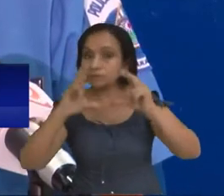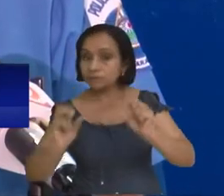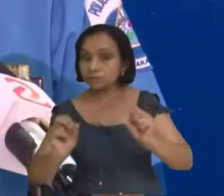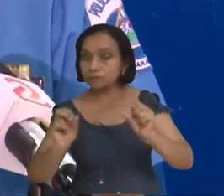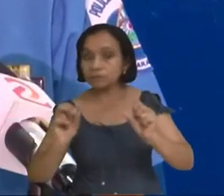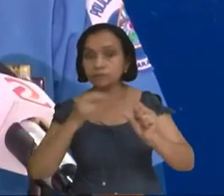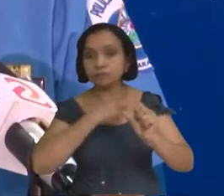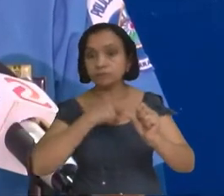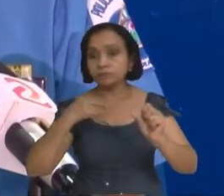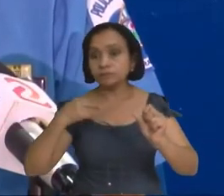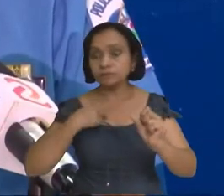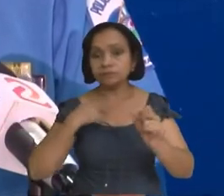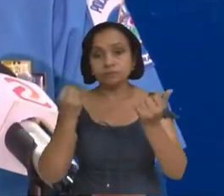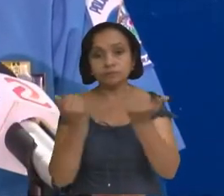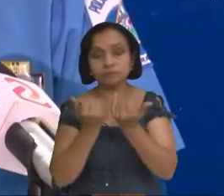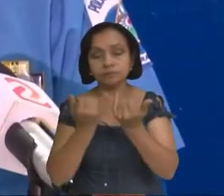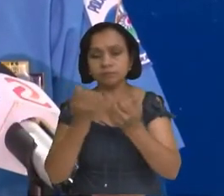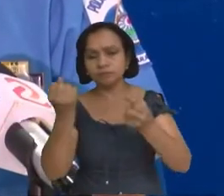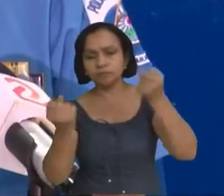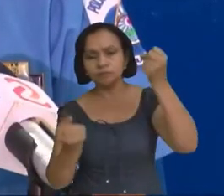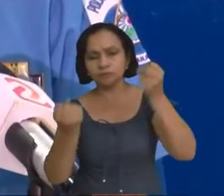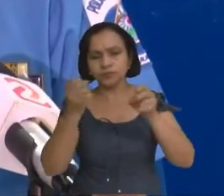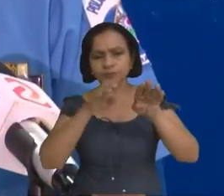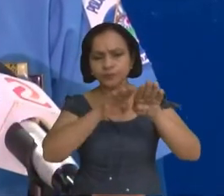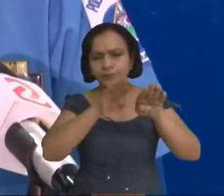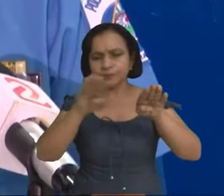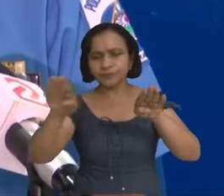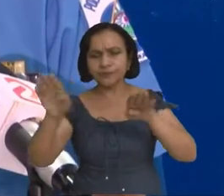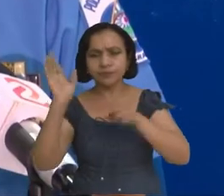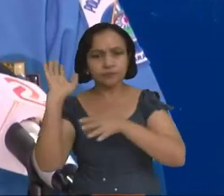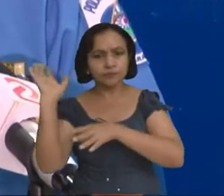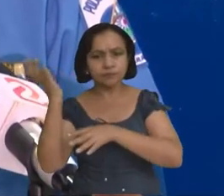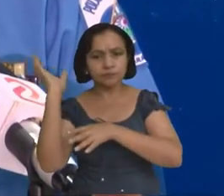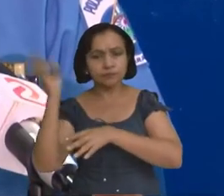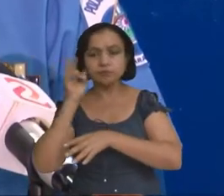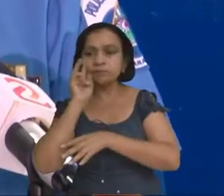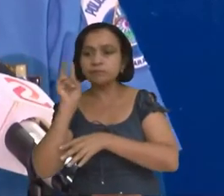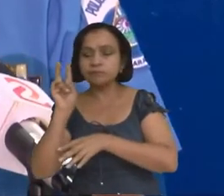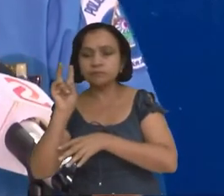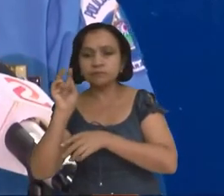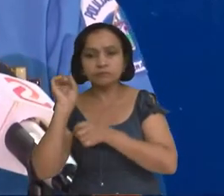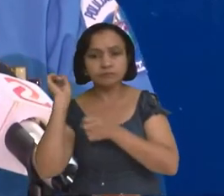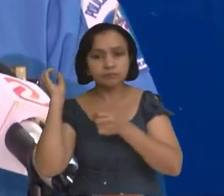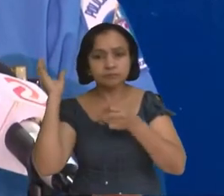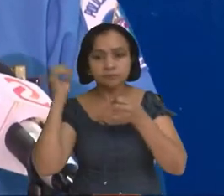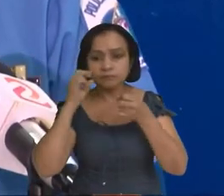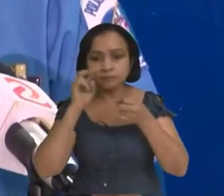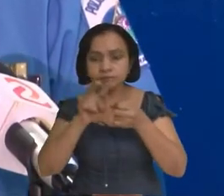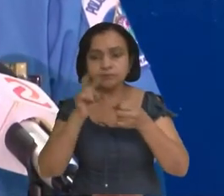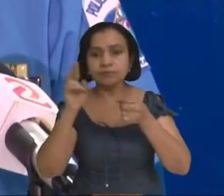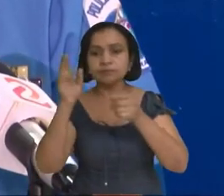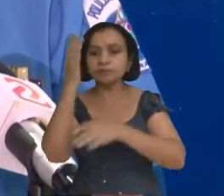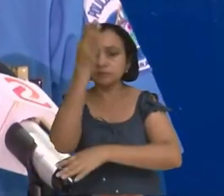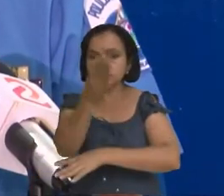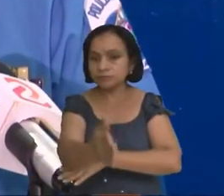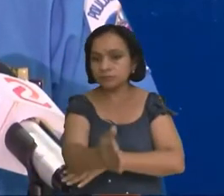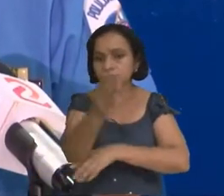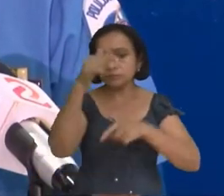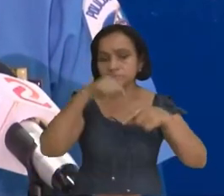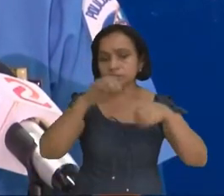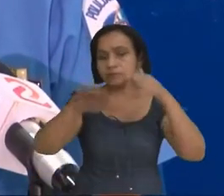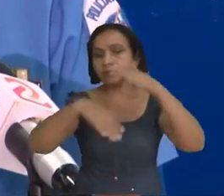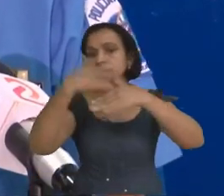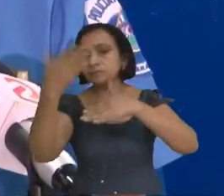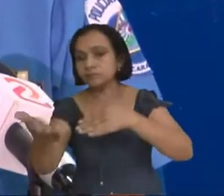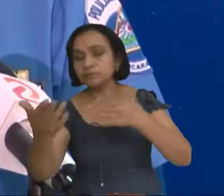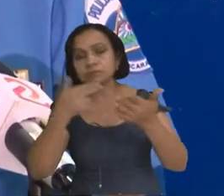Realizaremos nuestra vigilancia y patrulla a todos los contornos, toda la parte interna y externa de los puestos y a la